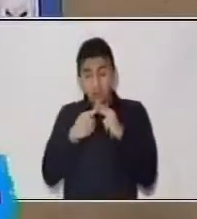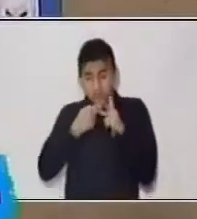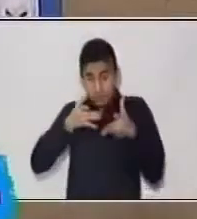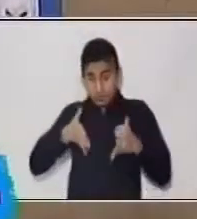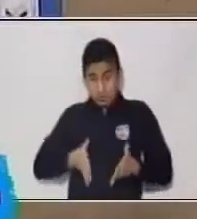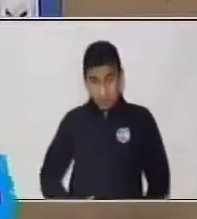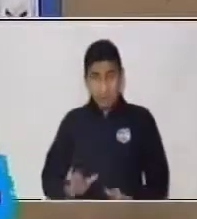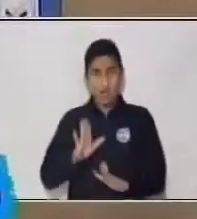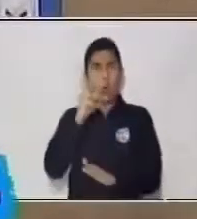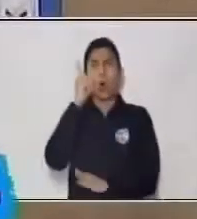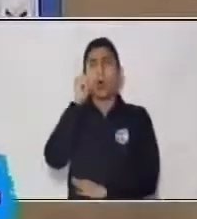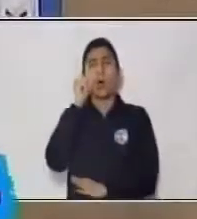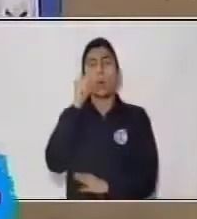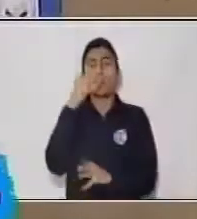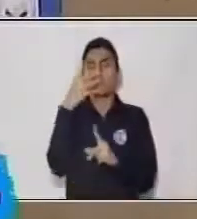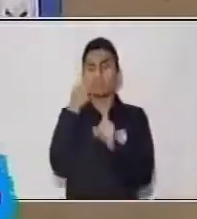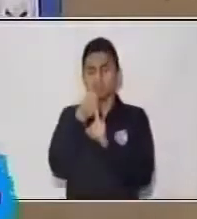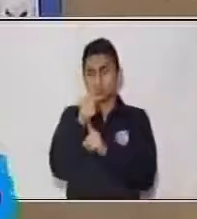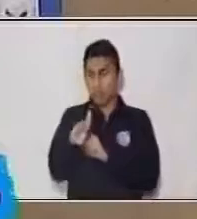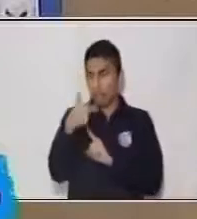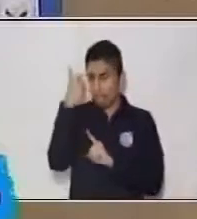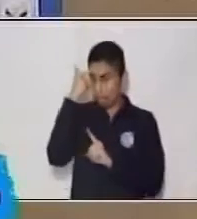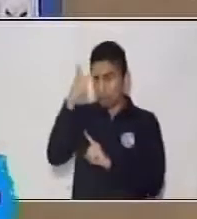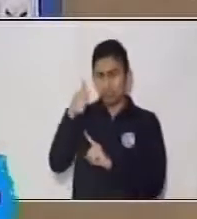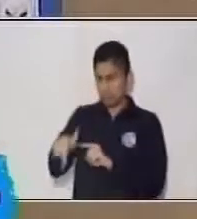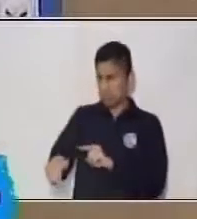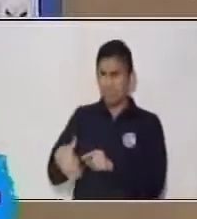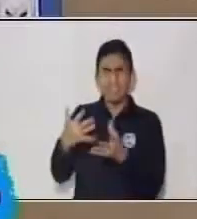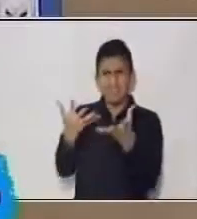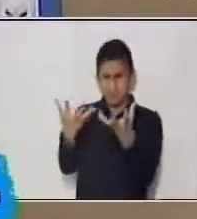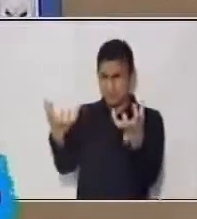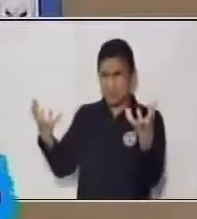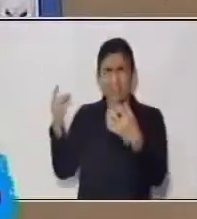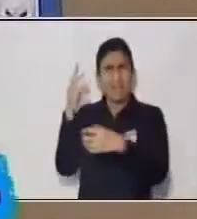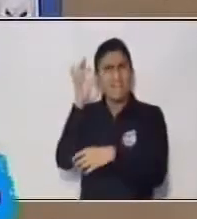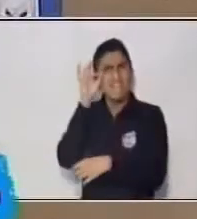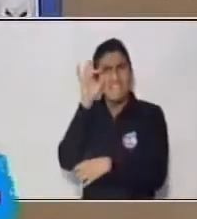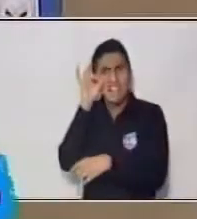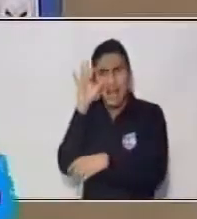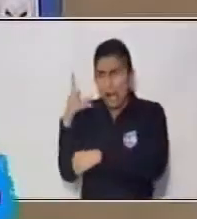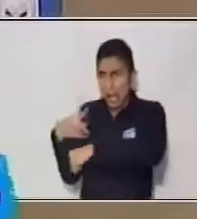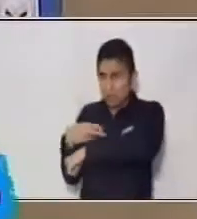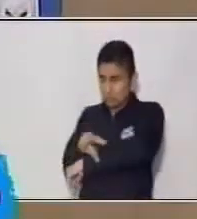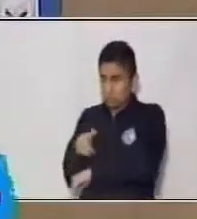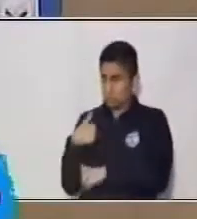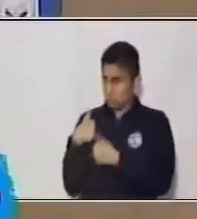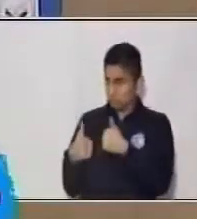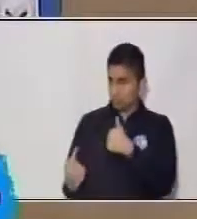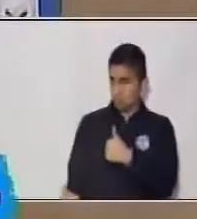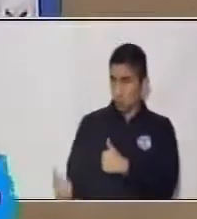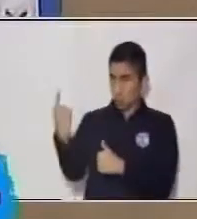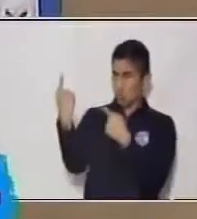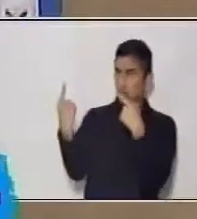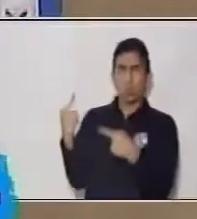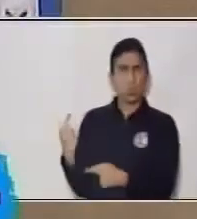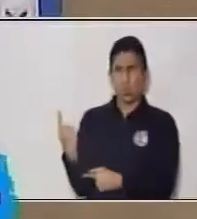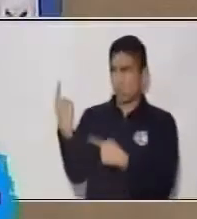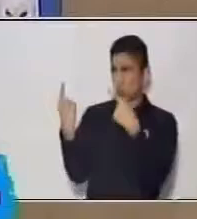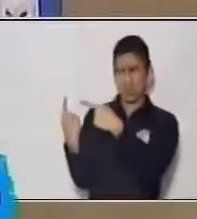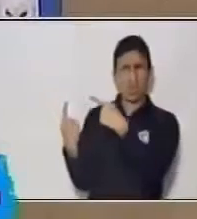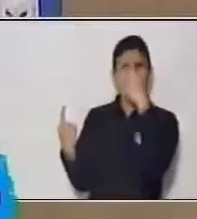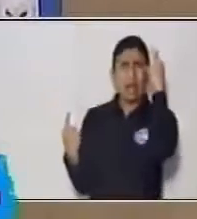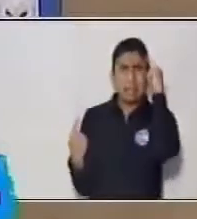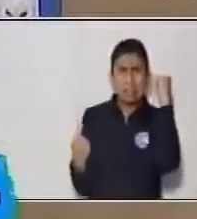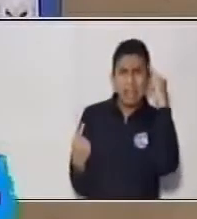de ovejas blancas una oveja negra, pero vinieron todas las demás y como era diferente, vinieron y la